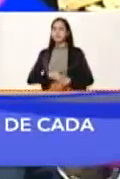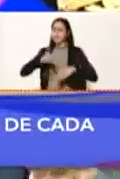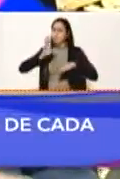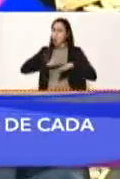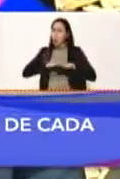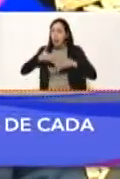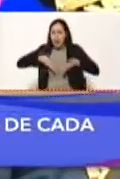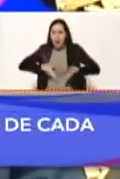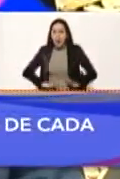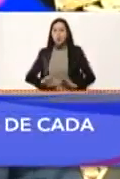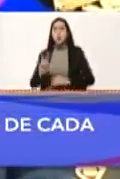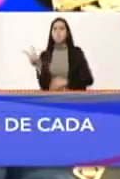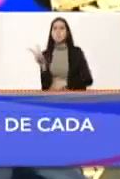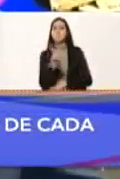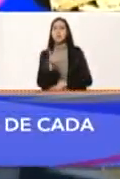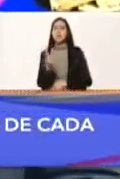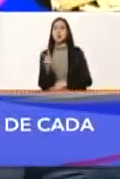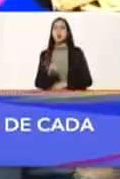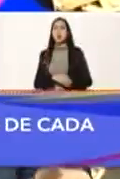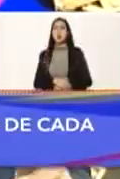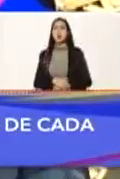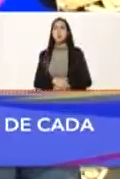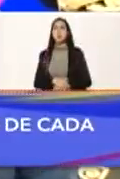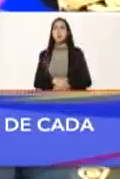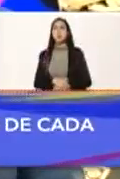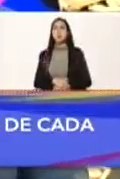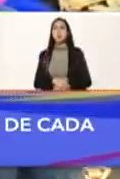en Venezuela, de ser